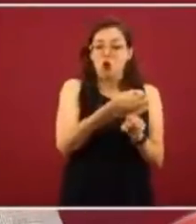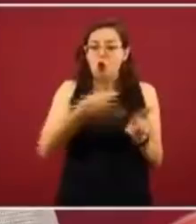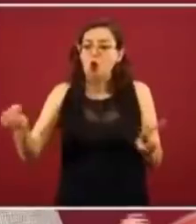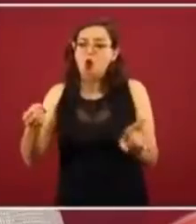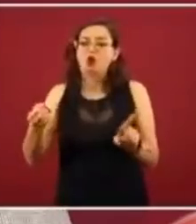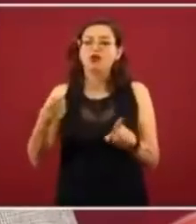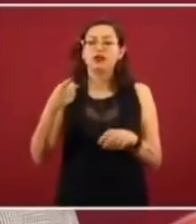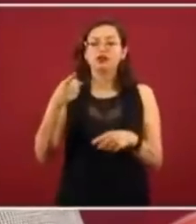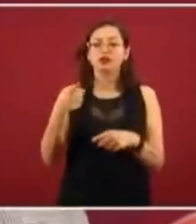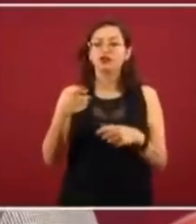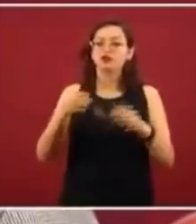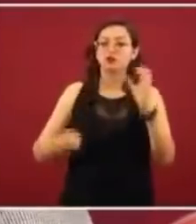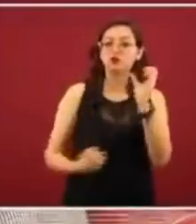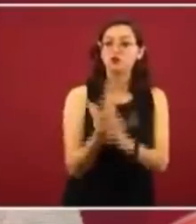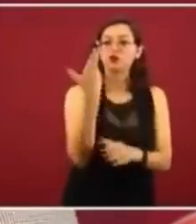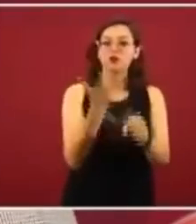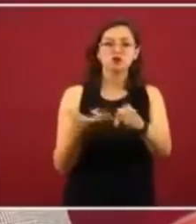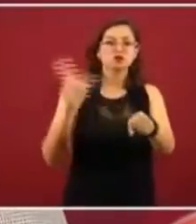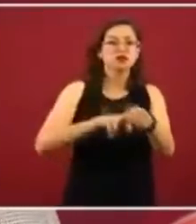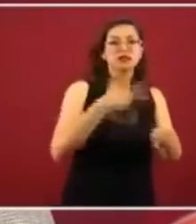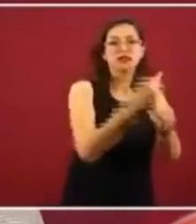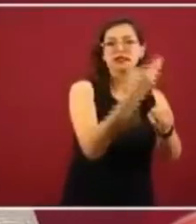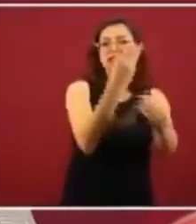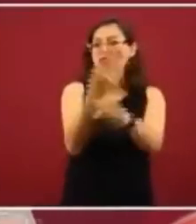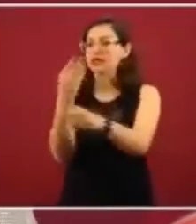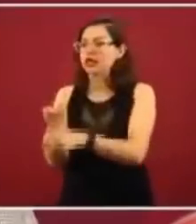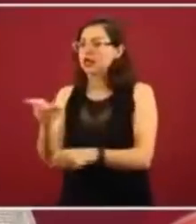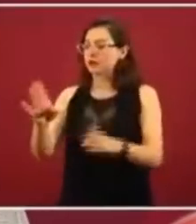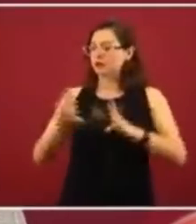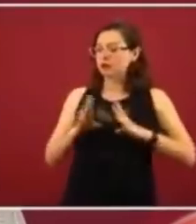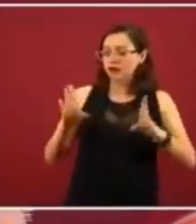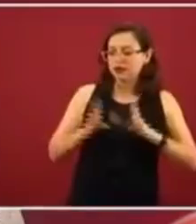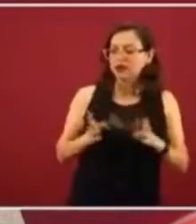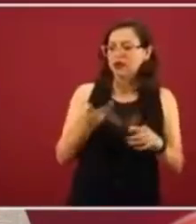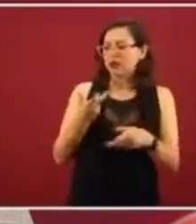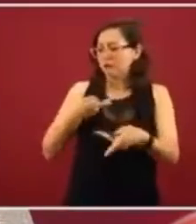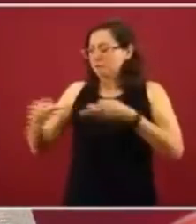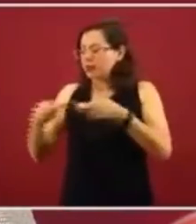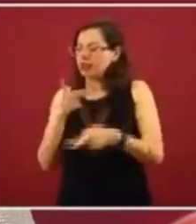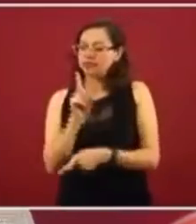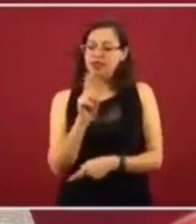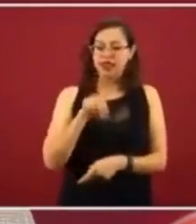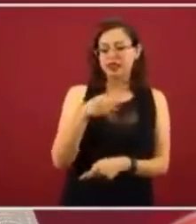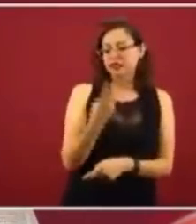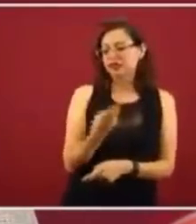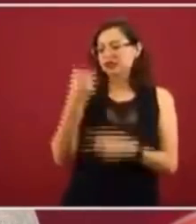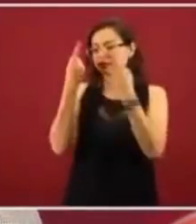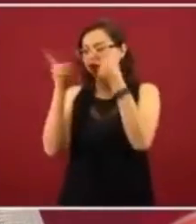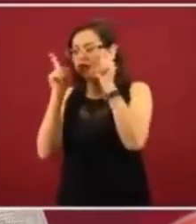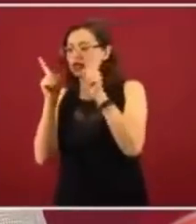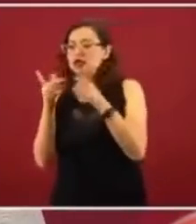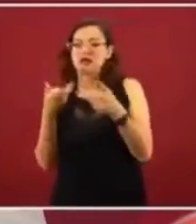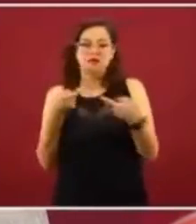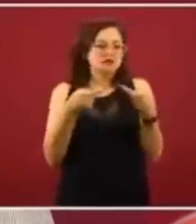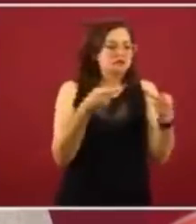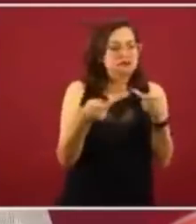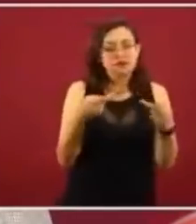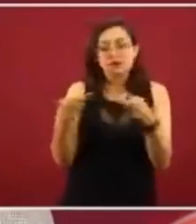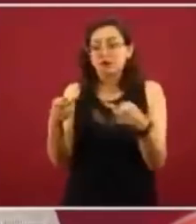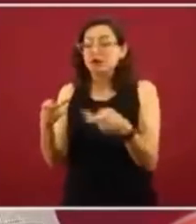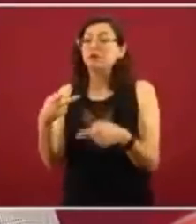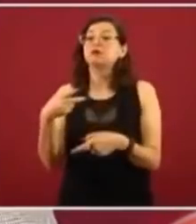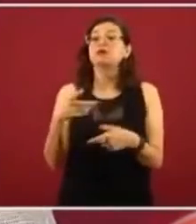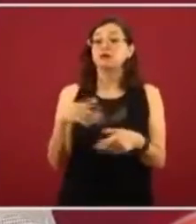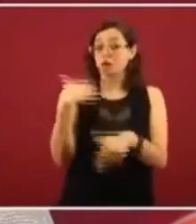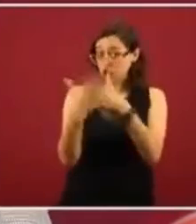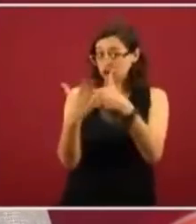las unidades civiles y el apoyo de las Fuerzas Armadas a través de los planes DN3 y Plan Marina. Que quede muy claro, se va a dar la